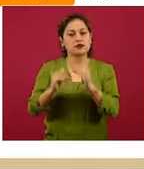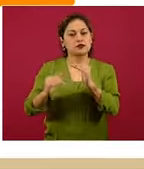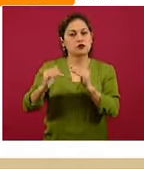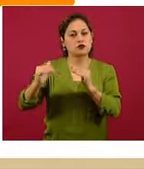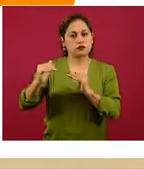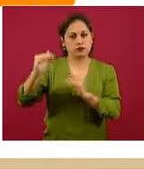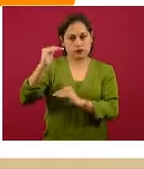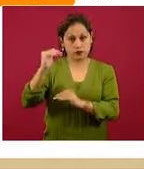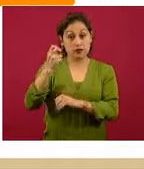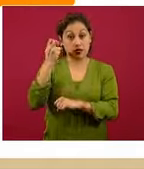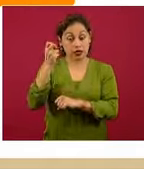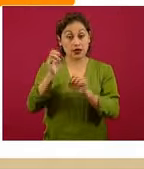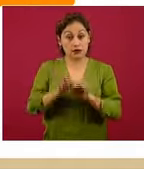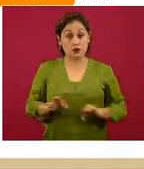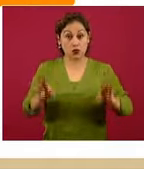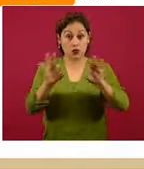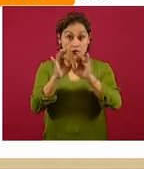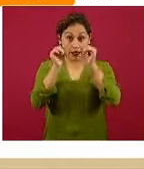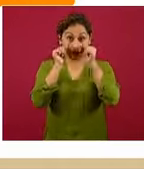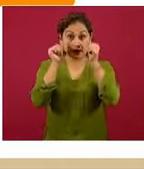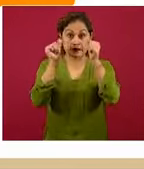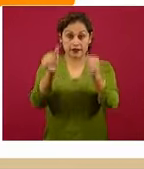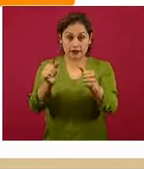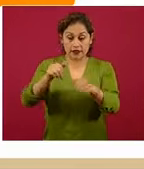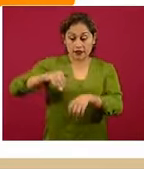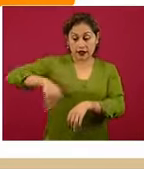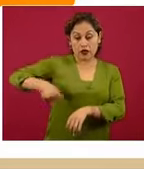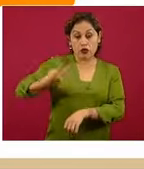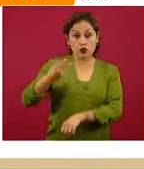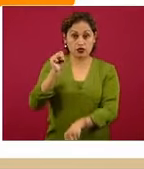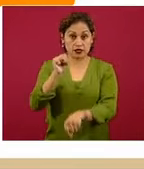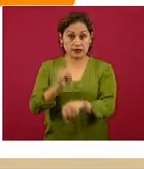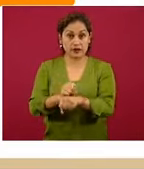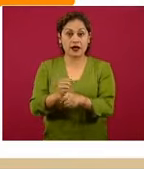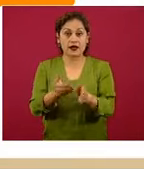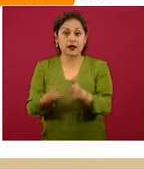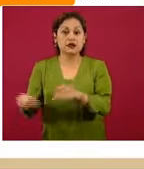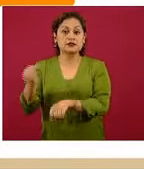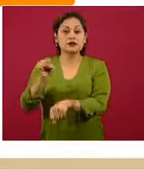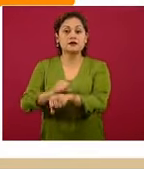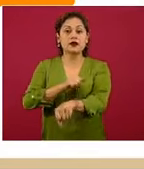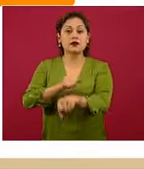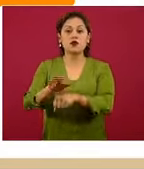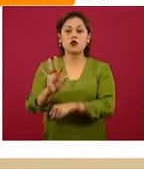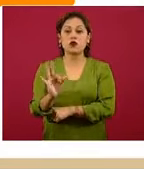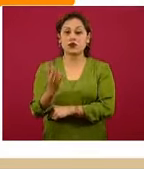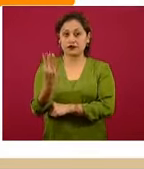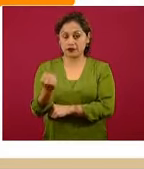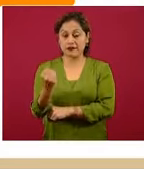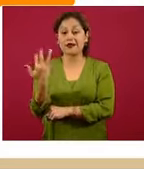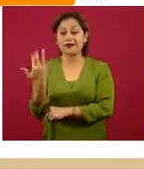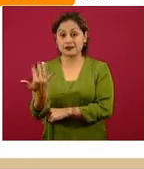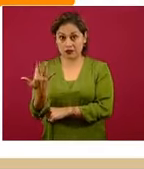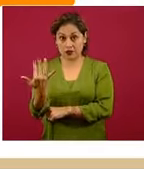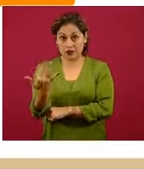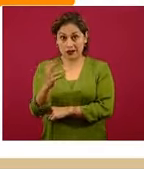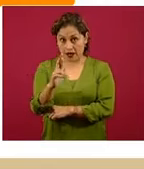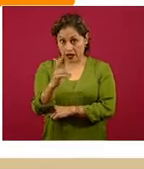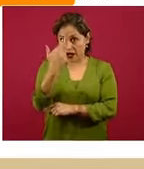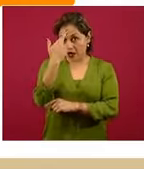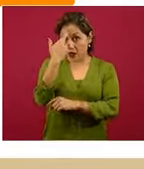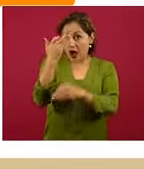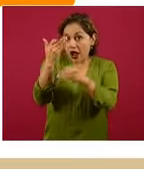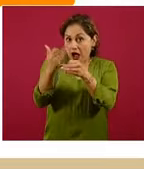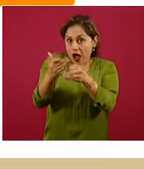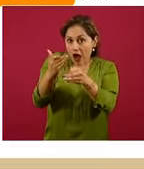los incrementos importantes que tenemos en las últimas 2 semanas graficadas, que es la 49 y la 50. Recordemos que estamos iniciando,